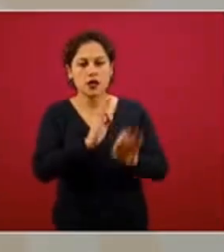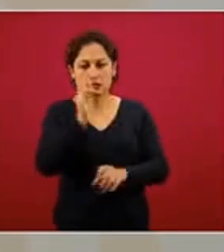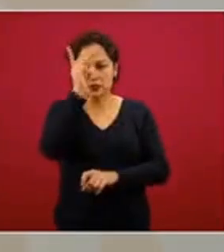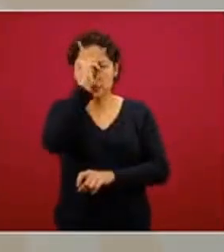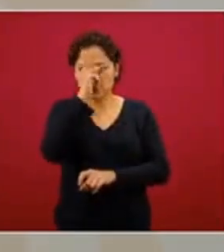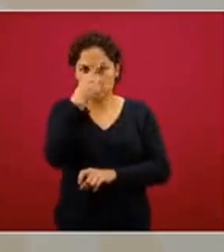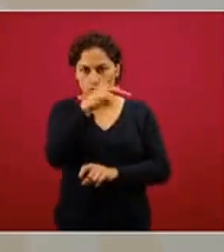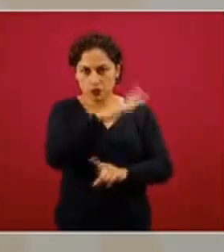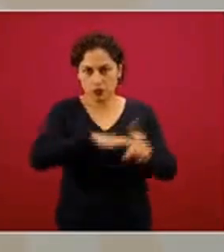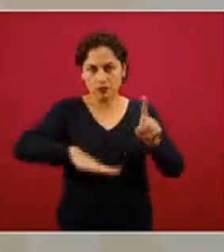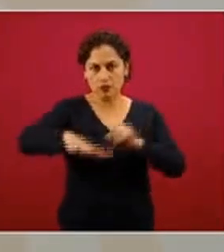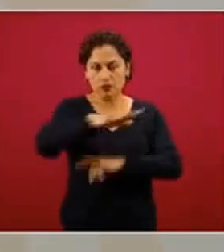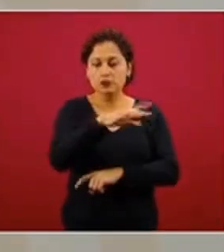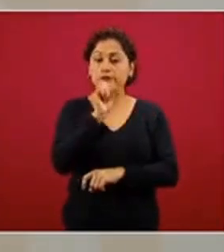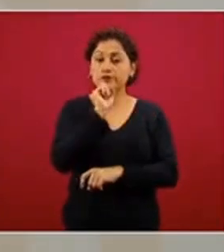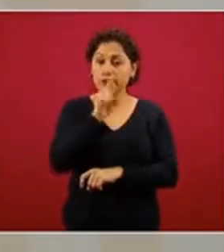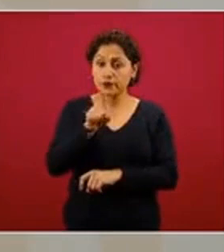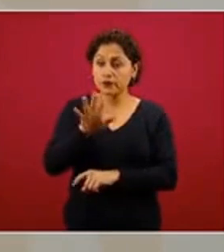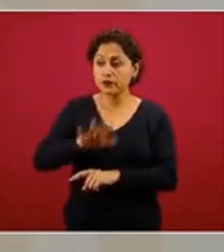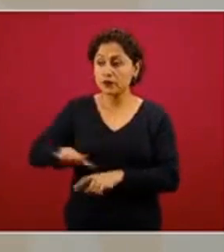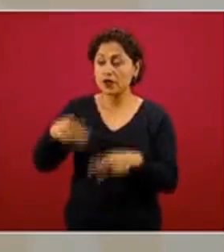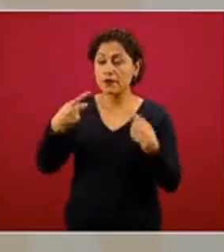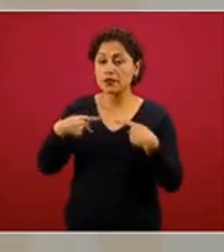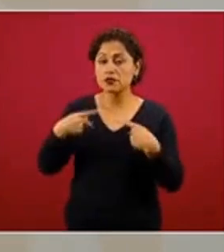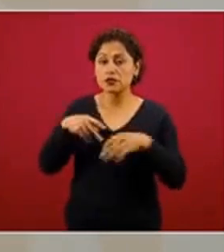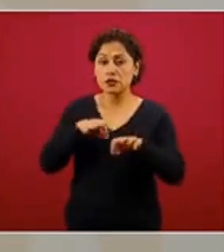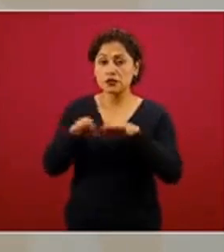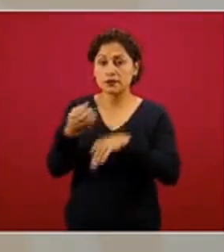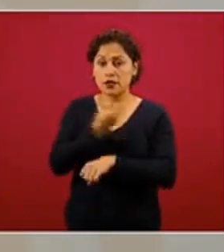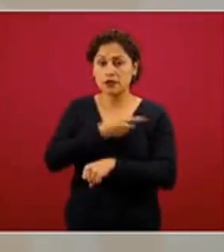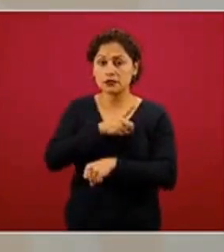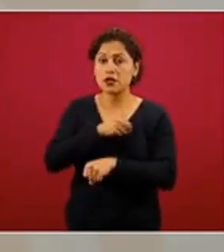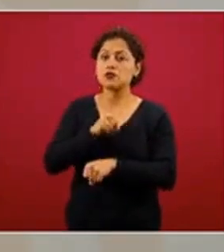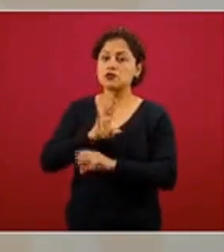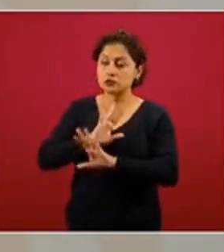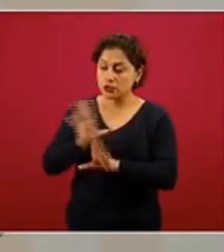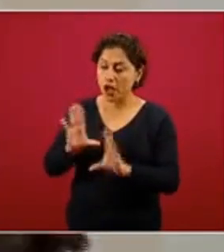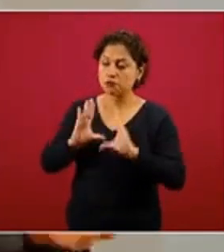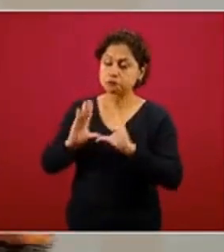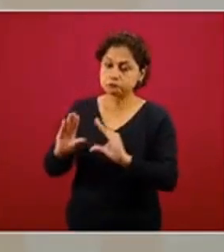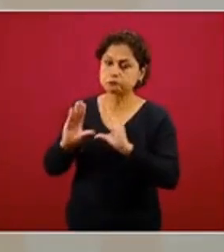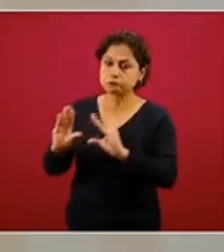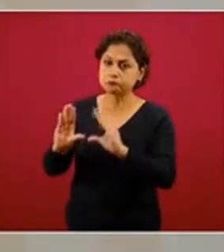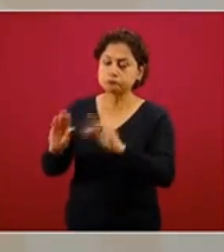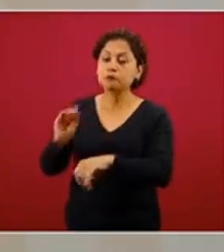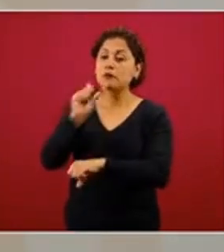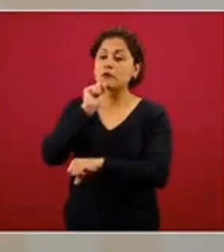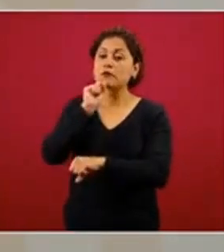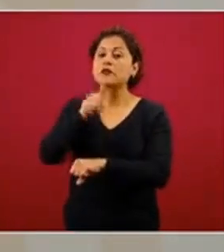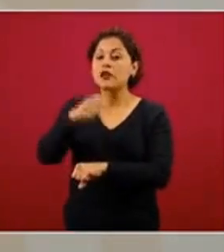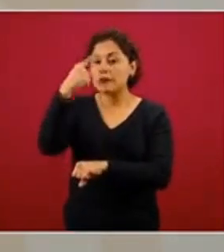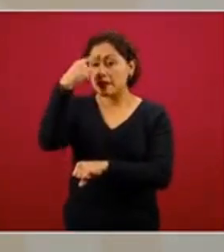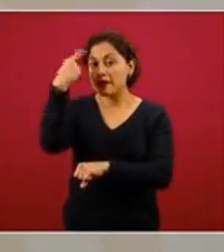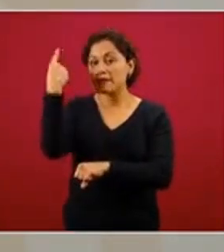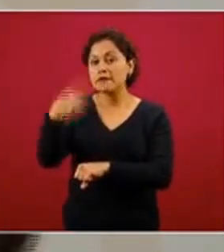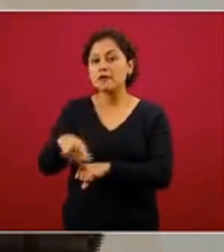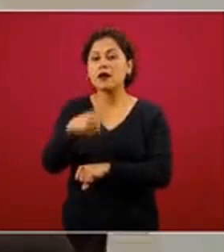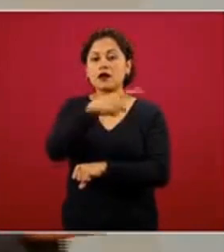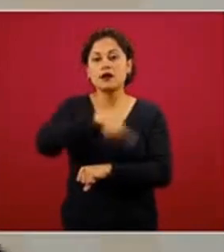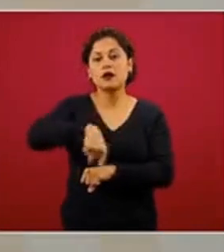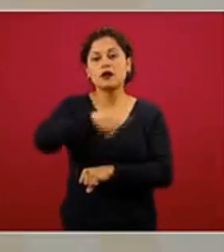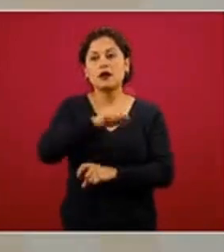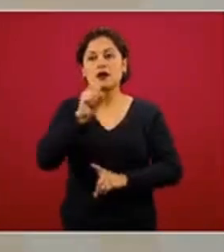habido capacitación al personal de salud, ha habido estrategias de contención, el propio número de atención que